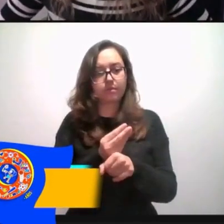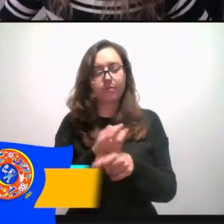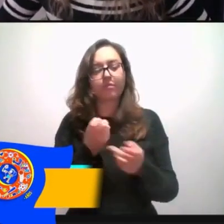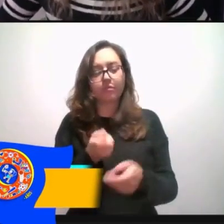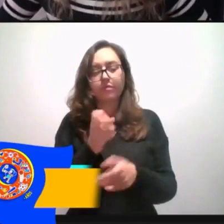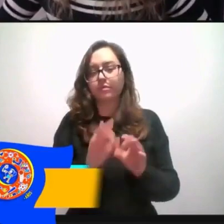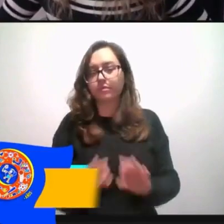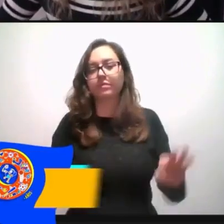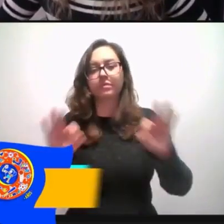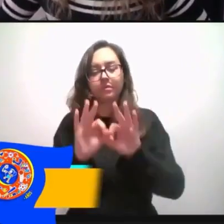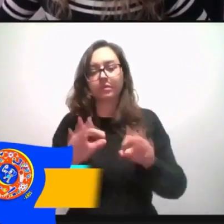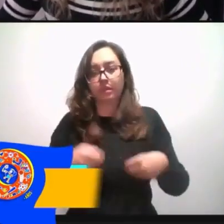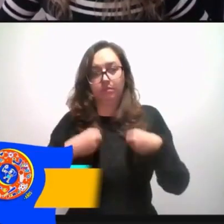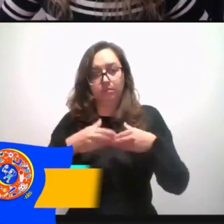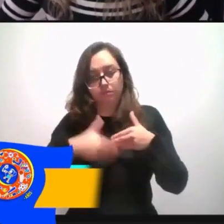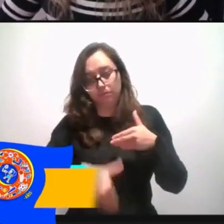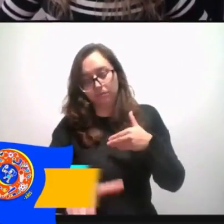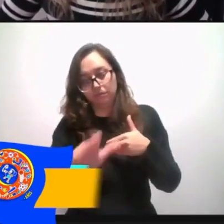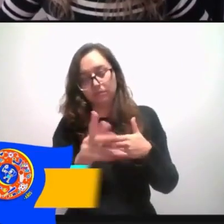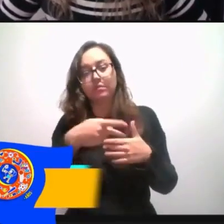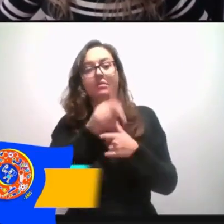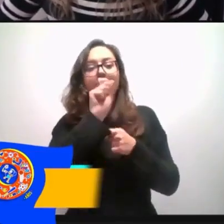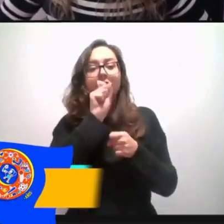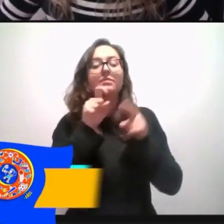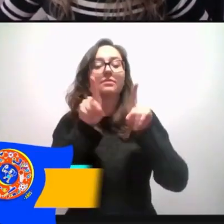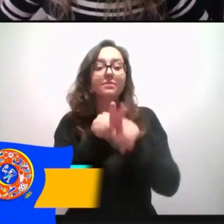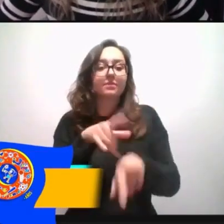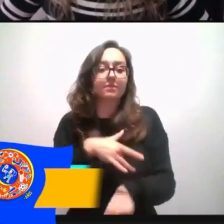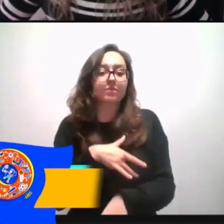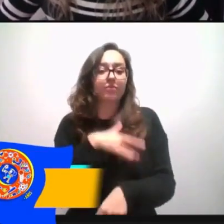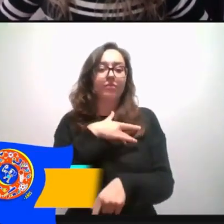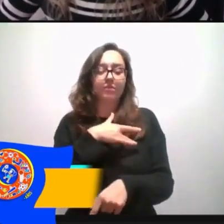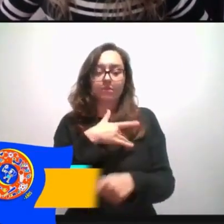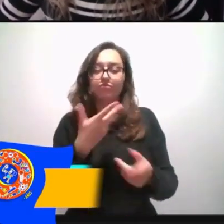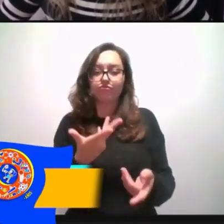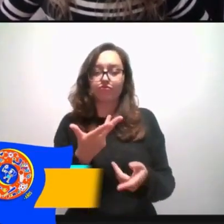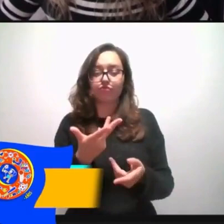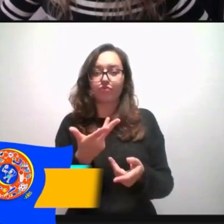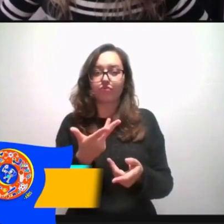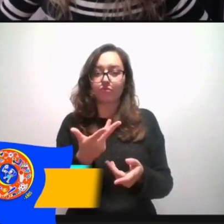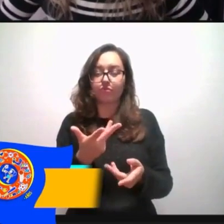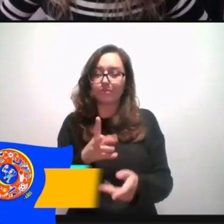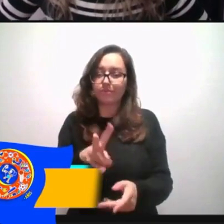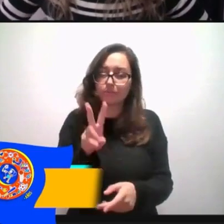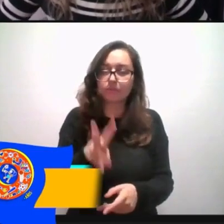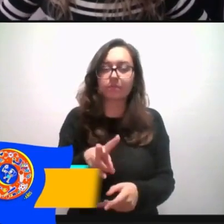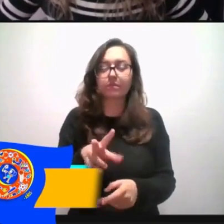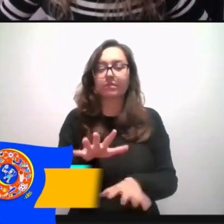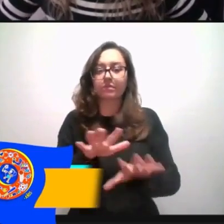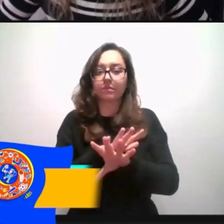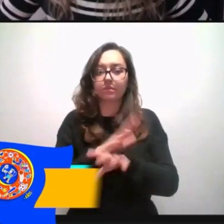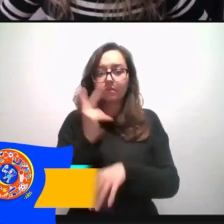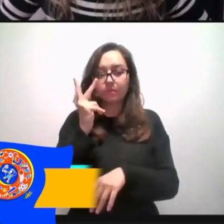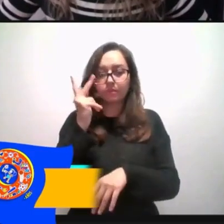una persona, pero también tener en consideración que hay cambios tanto psicológicos, hay estrés postraumático, de